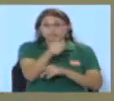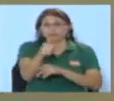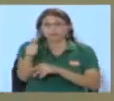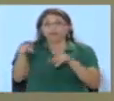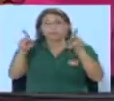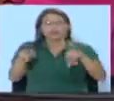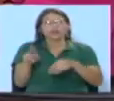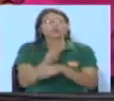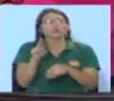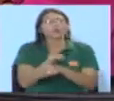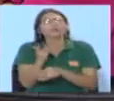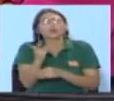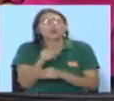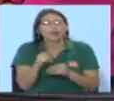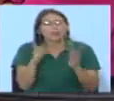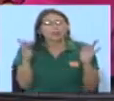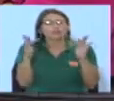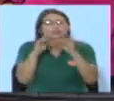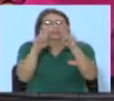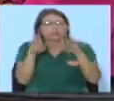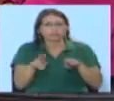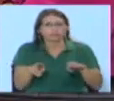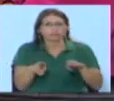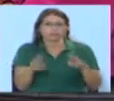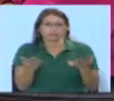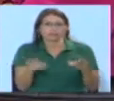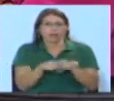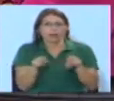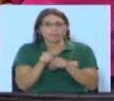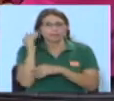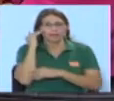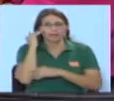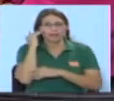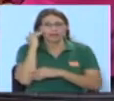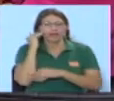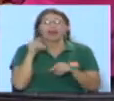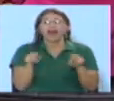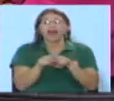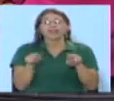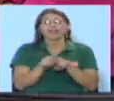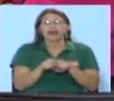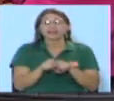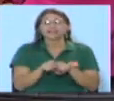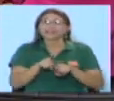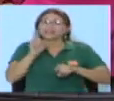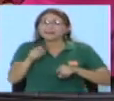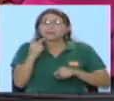que ver con mejorar la conectividad, digamos, no móvil, sino